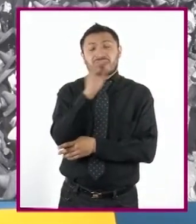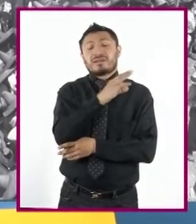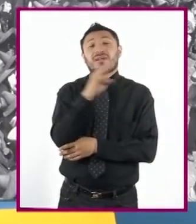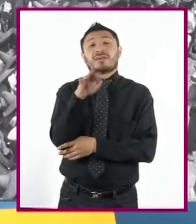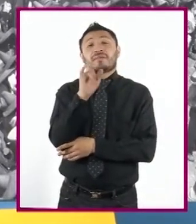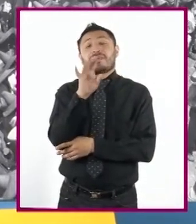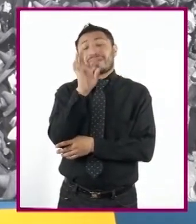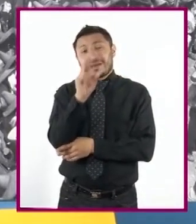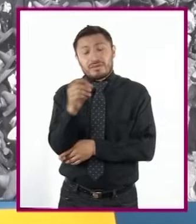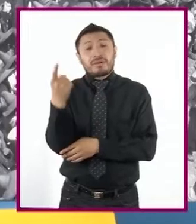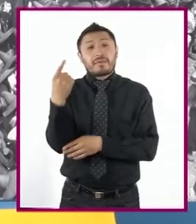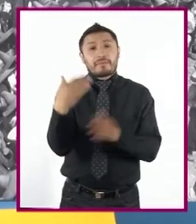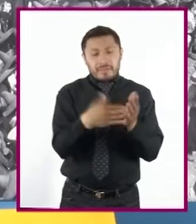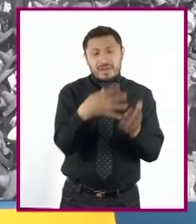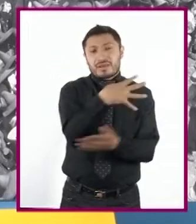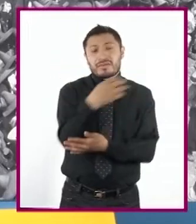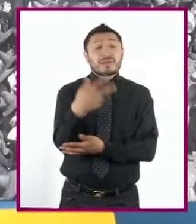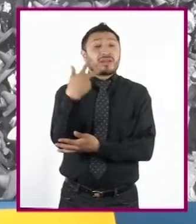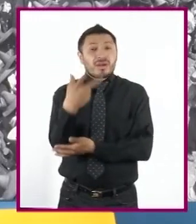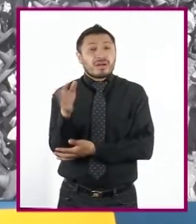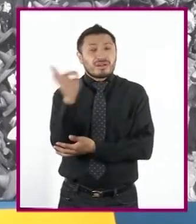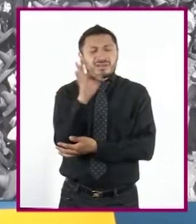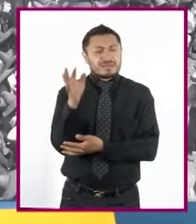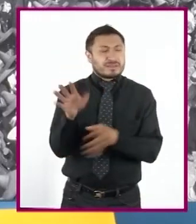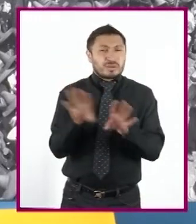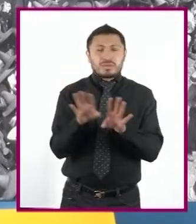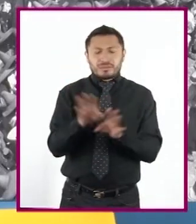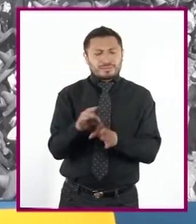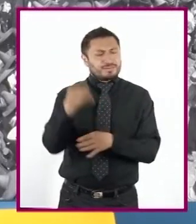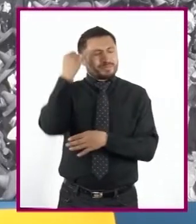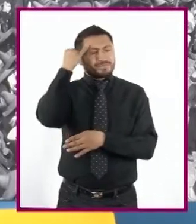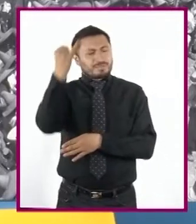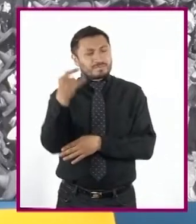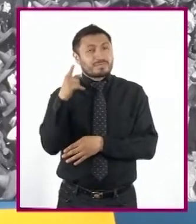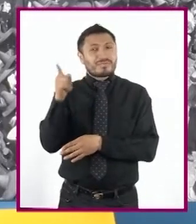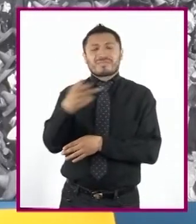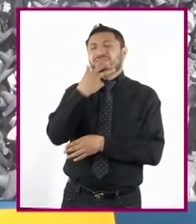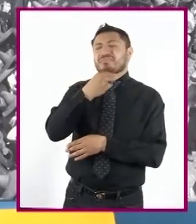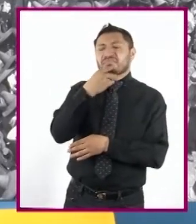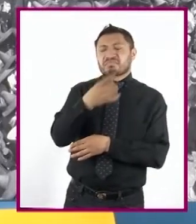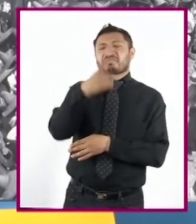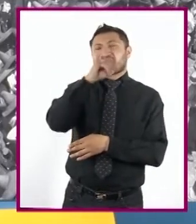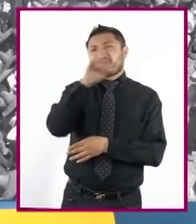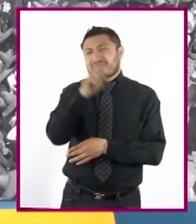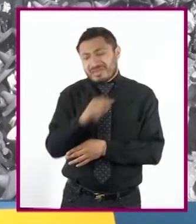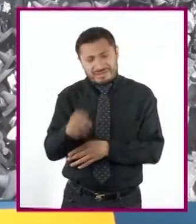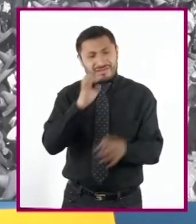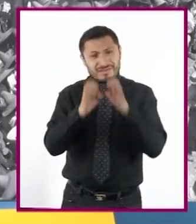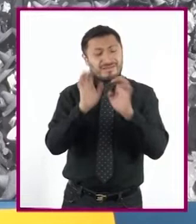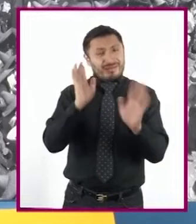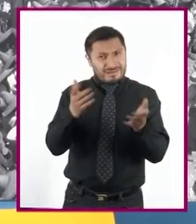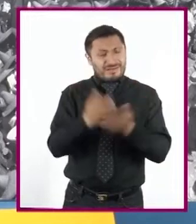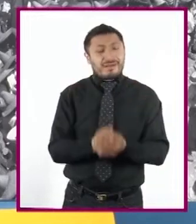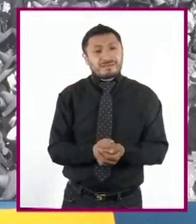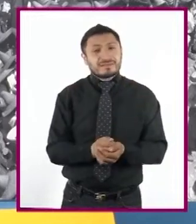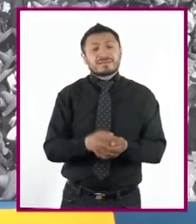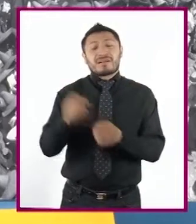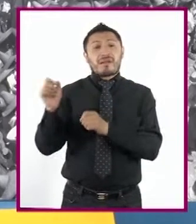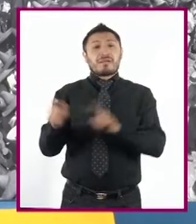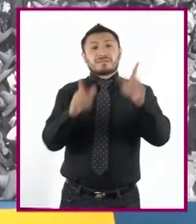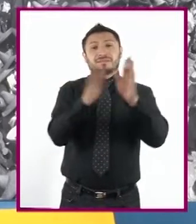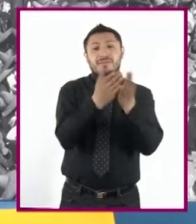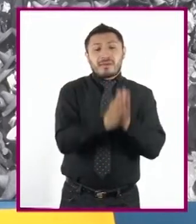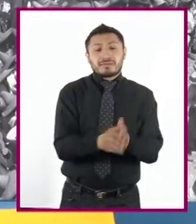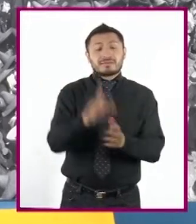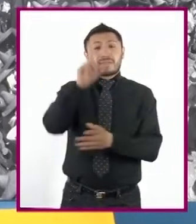En 1908, posiblemente inspirado por los dichos de Porfirio Díaz en la entrevista ya referida, publicó el libro